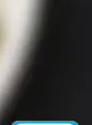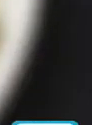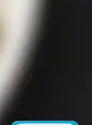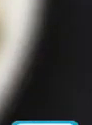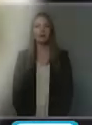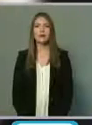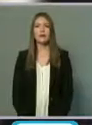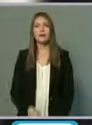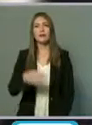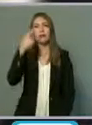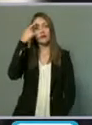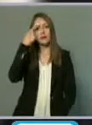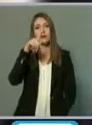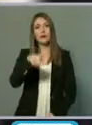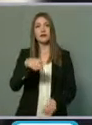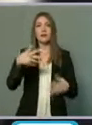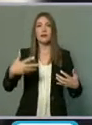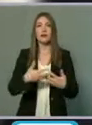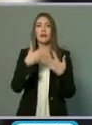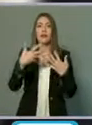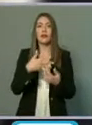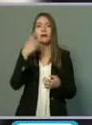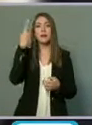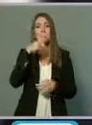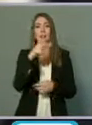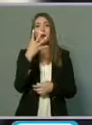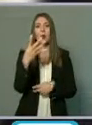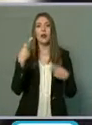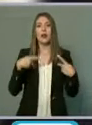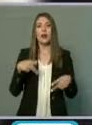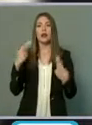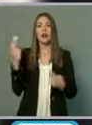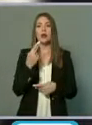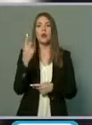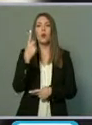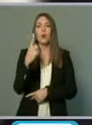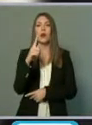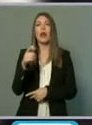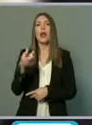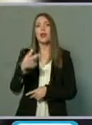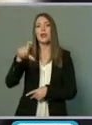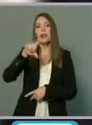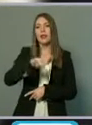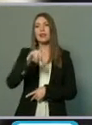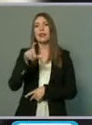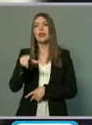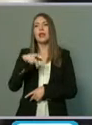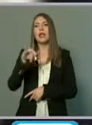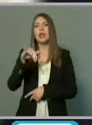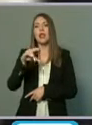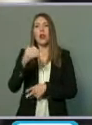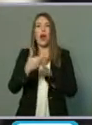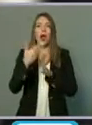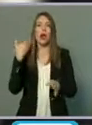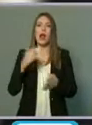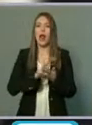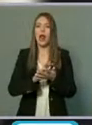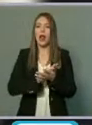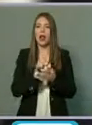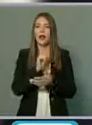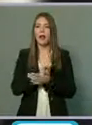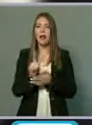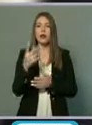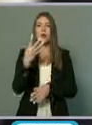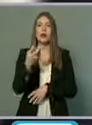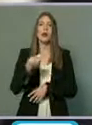Para esta ensalada de quinoa para 4 personas necesitamos una taza de quinoa previamente lavada, Así es, mi Pame, 4